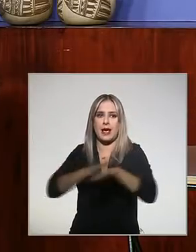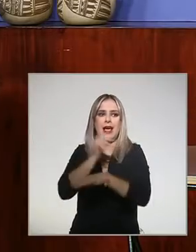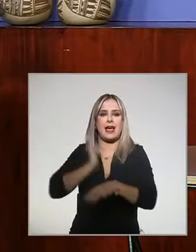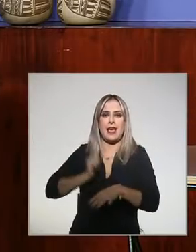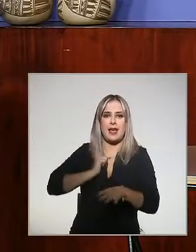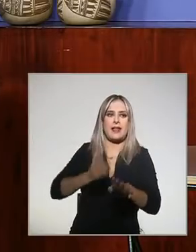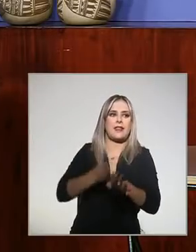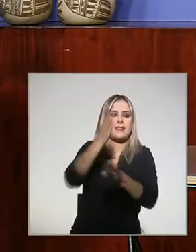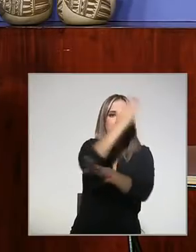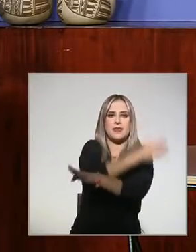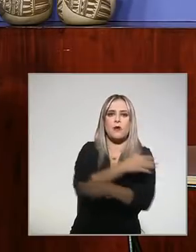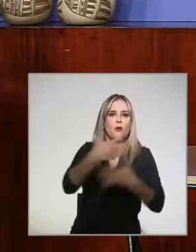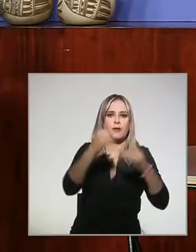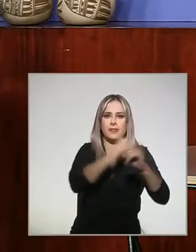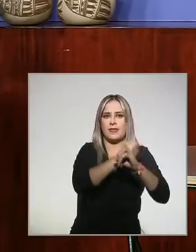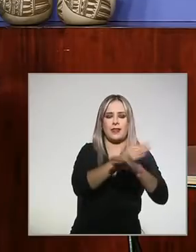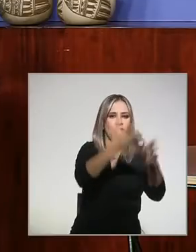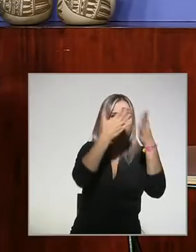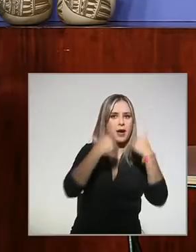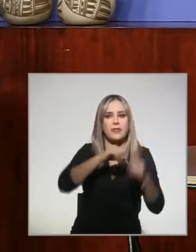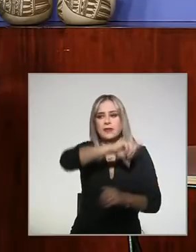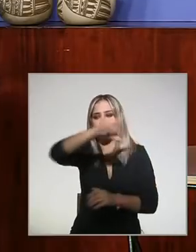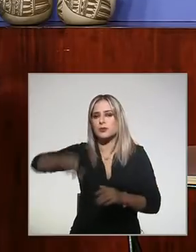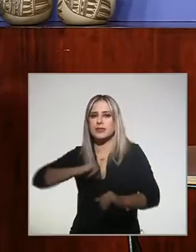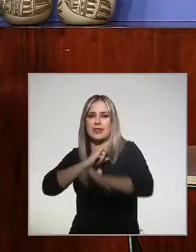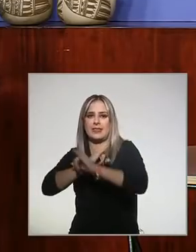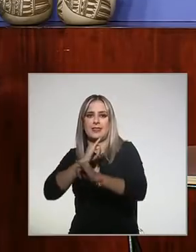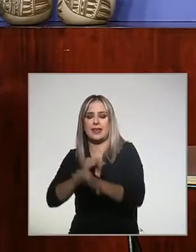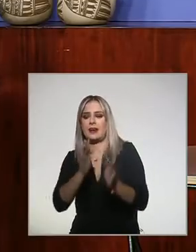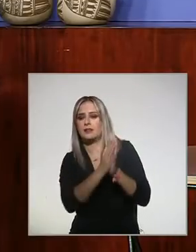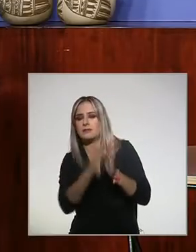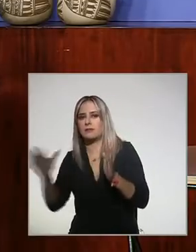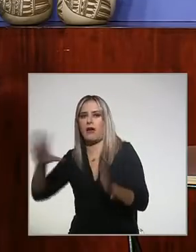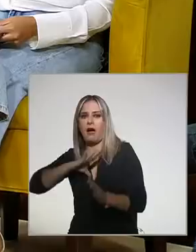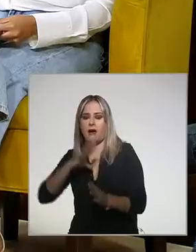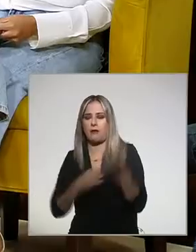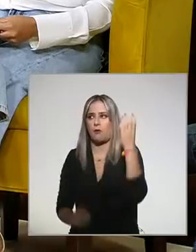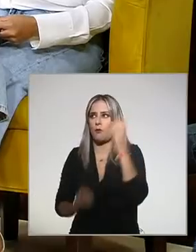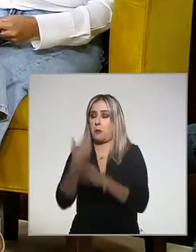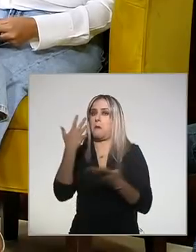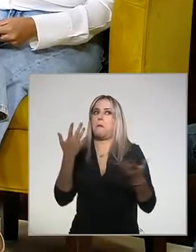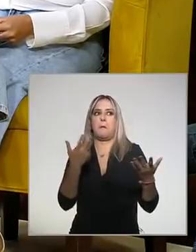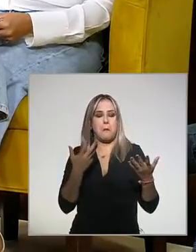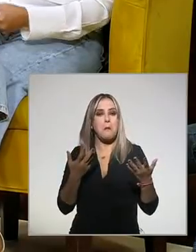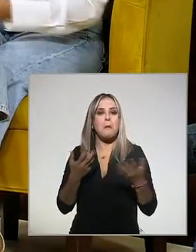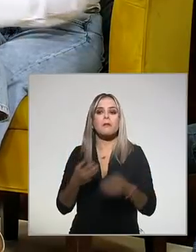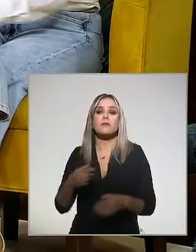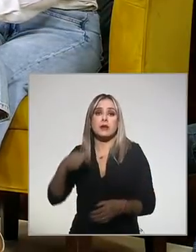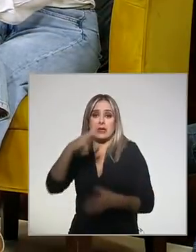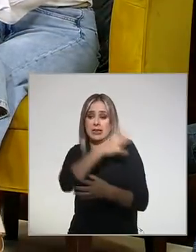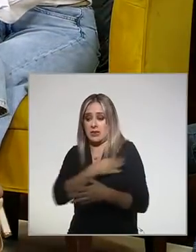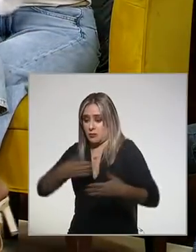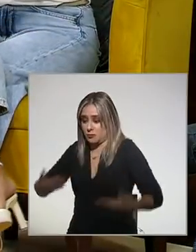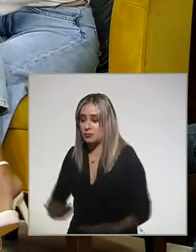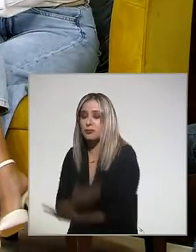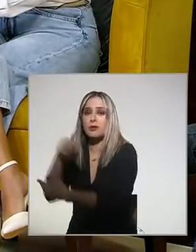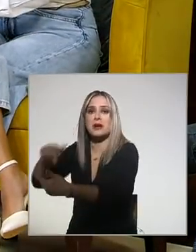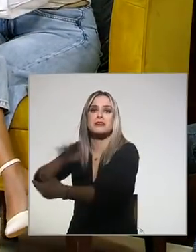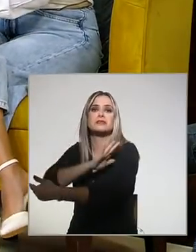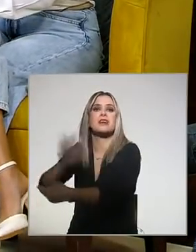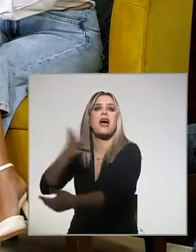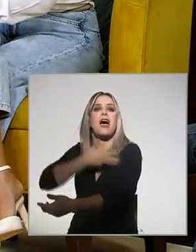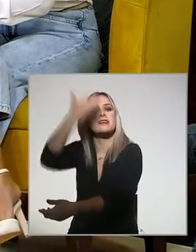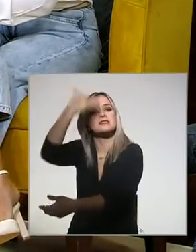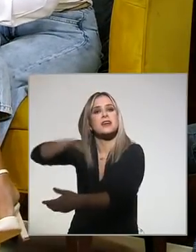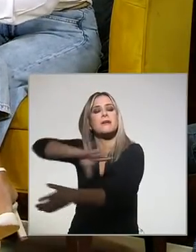Éramos analógicos y nos tocó ese cambio a lo digital. Y hoy nuestros hijos son totalmente digitales. Uh-huh. Y no nacen con el chip. Es que realmente